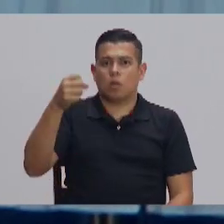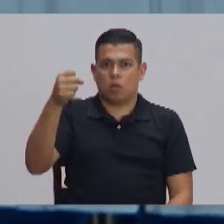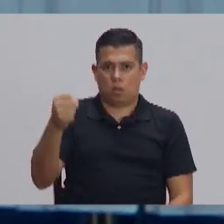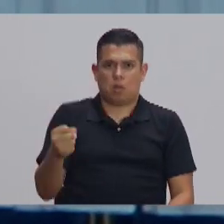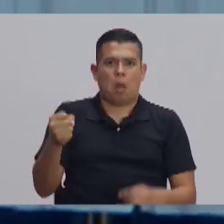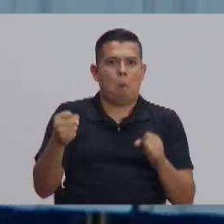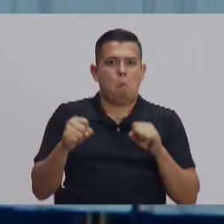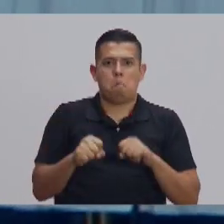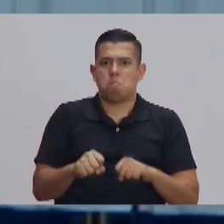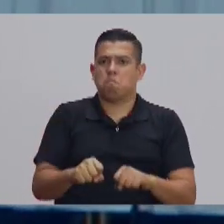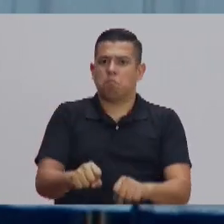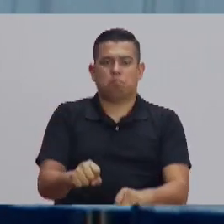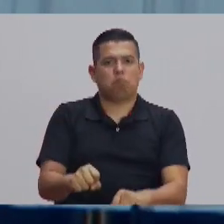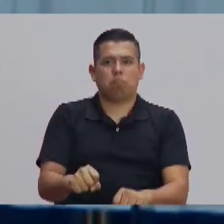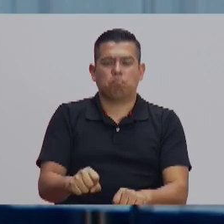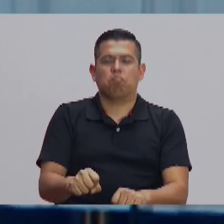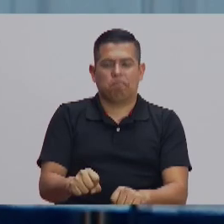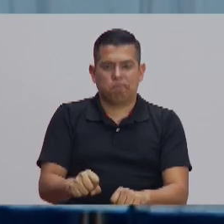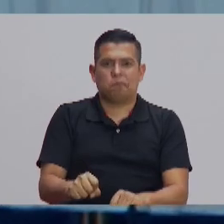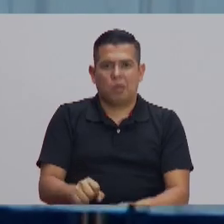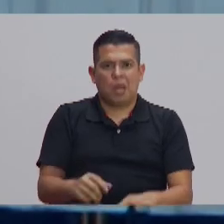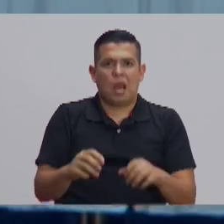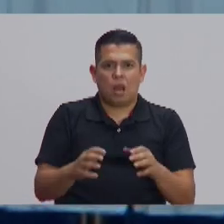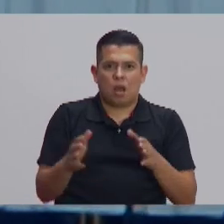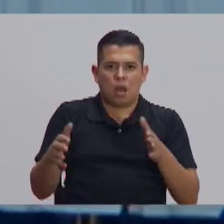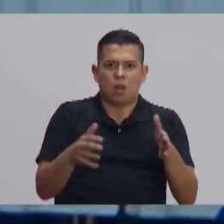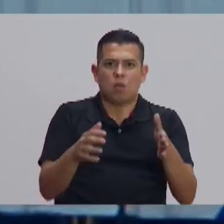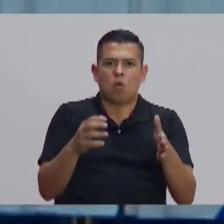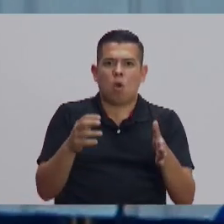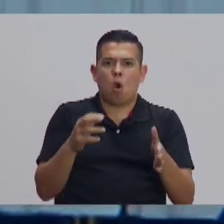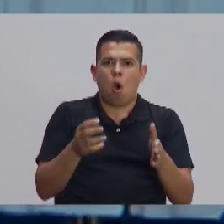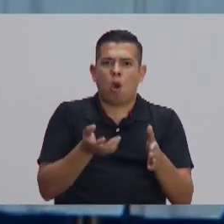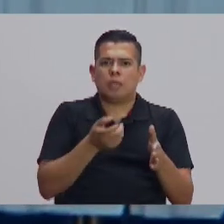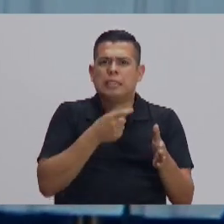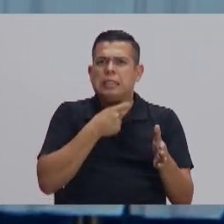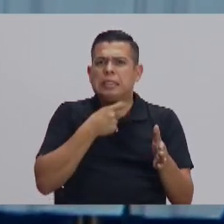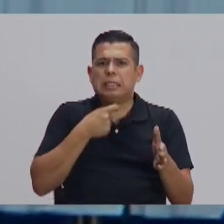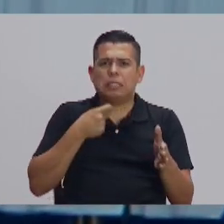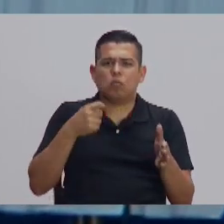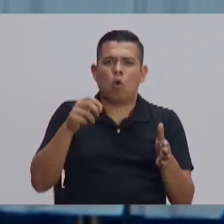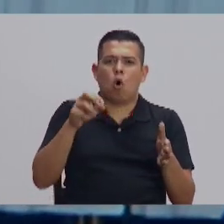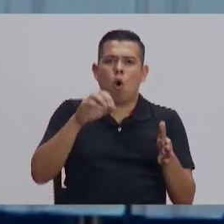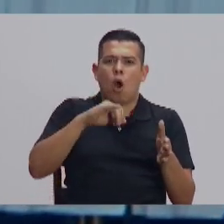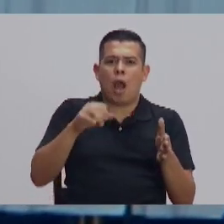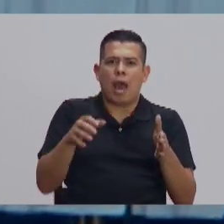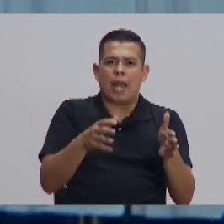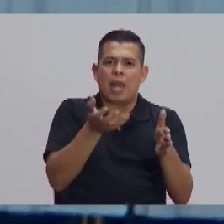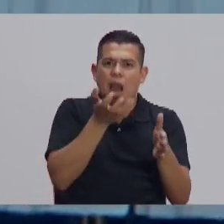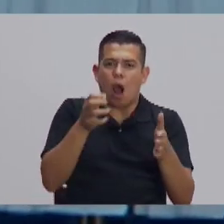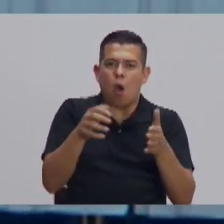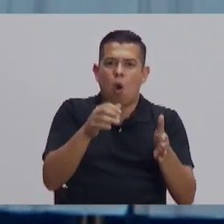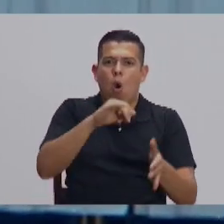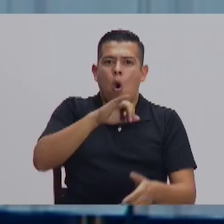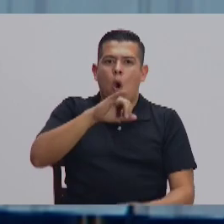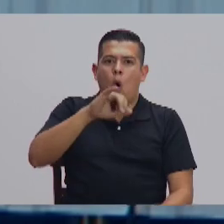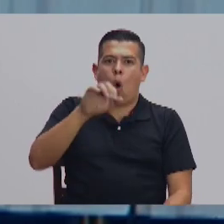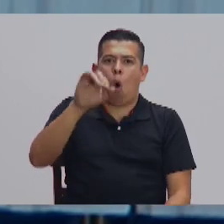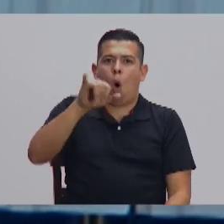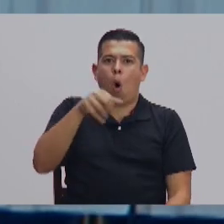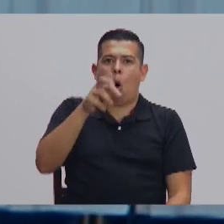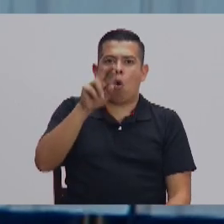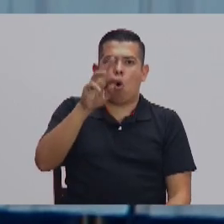y ellos incursionaron pasaron el río jordán en seco también le dio a josué mucha